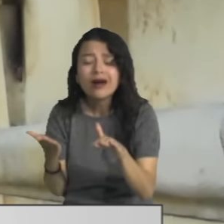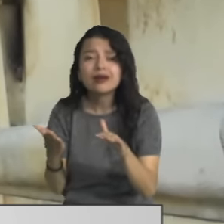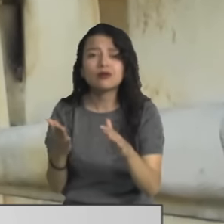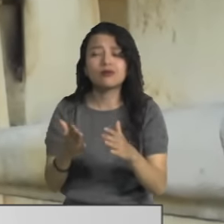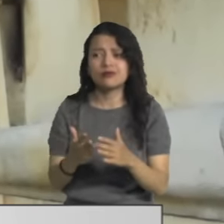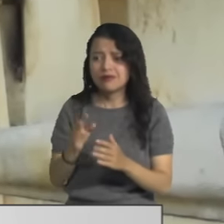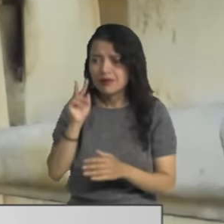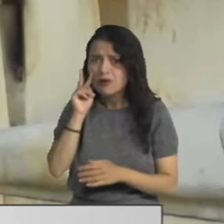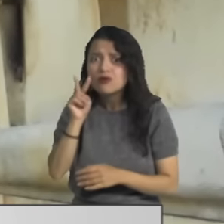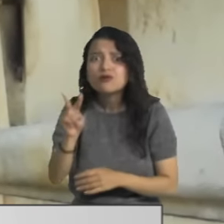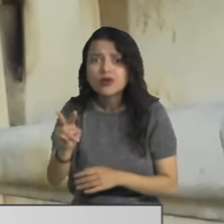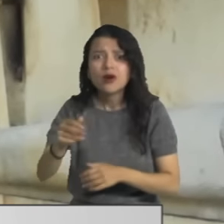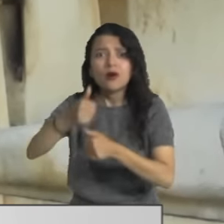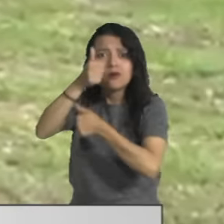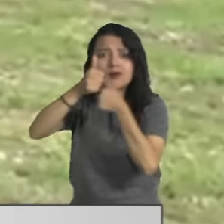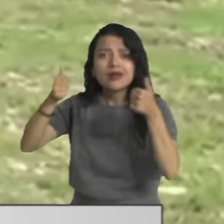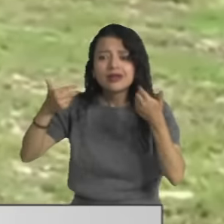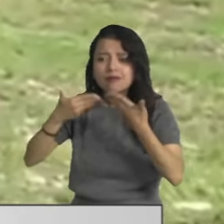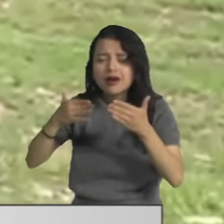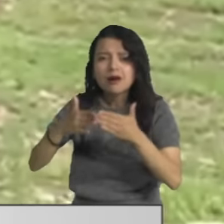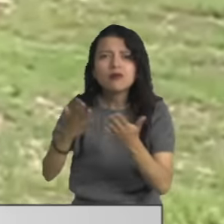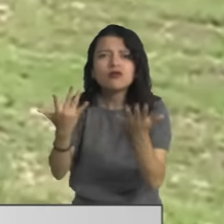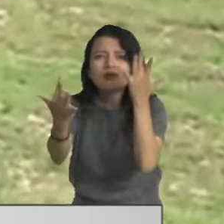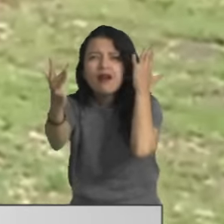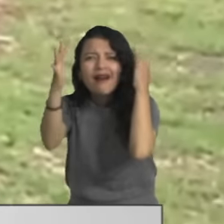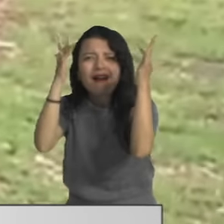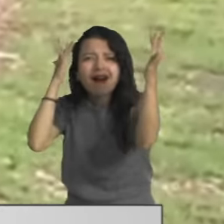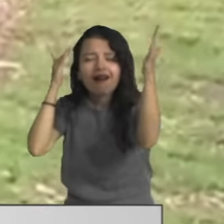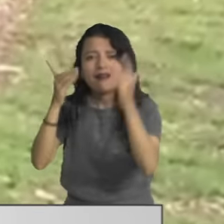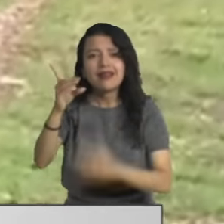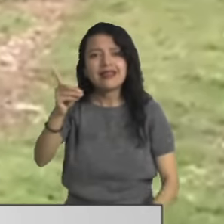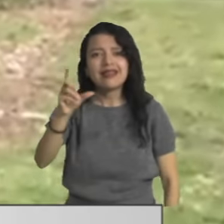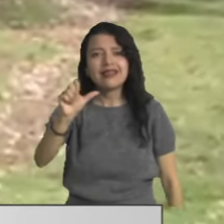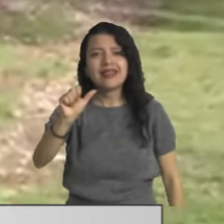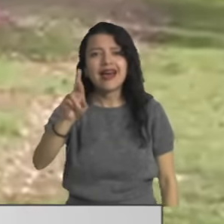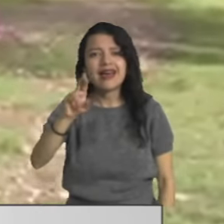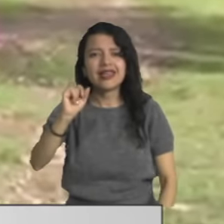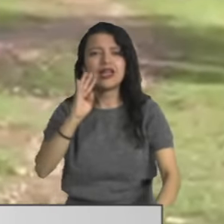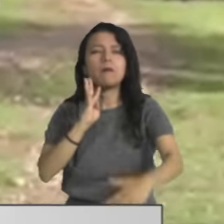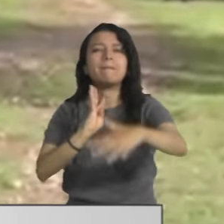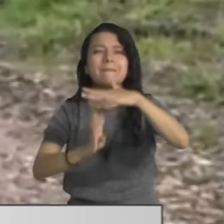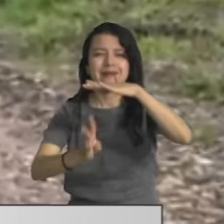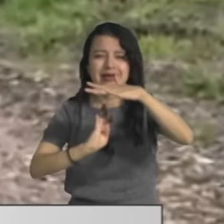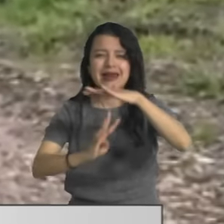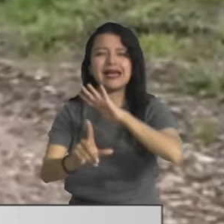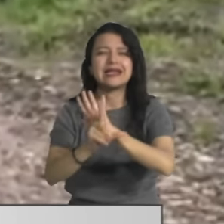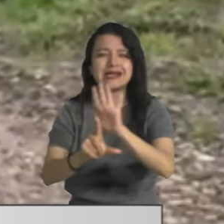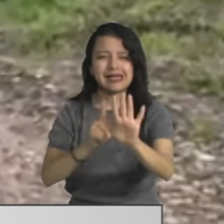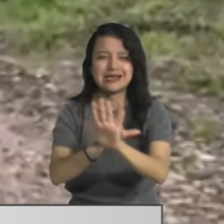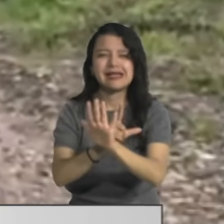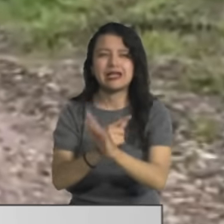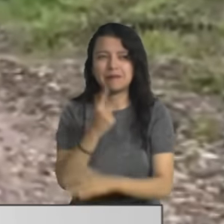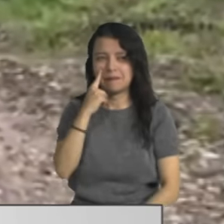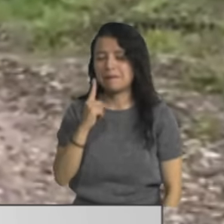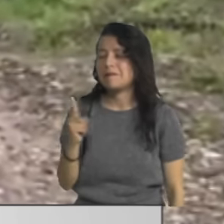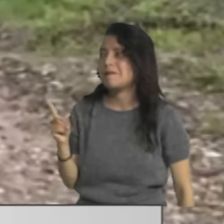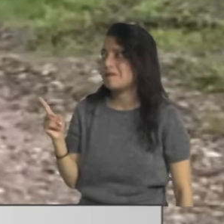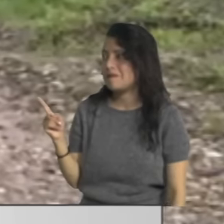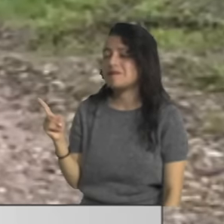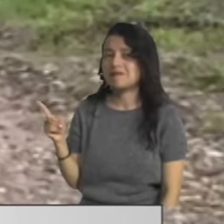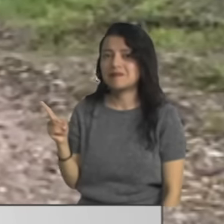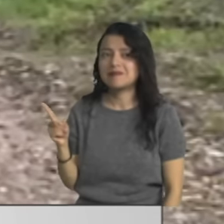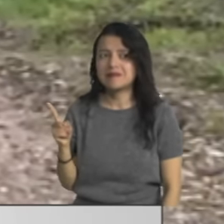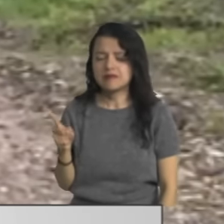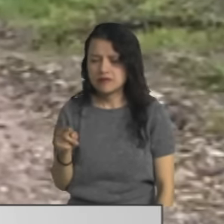Estados Unidos por este paso irregular. Una nueva tragedia se presentó en el tapón del Darién. 10 migrantes fueron encontrados